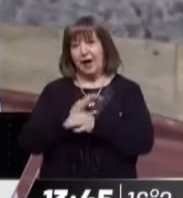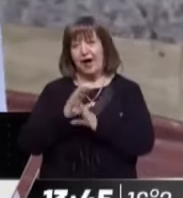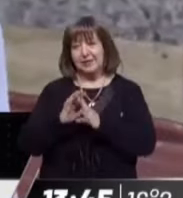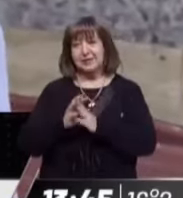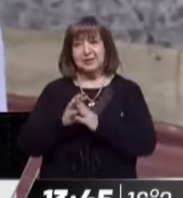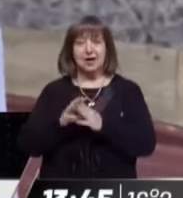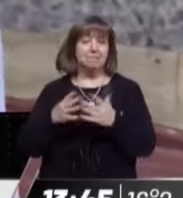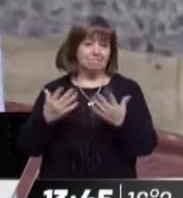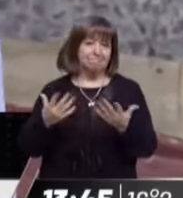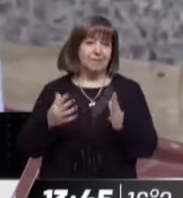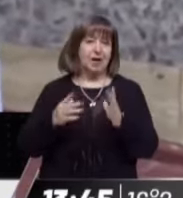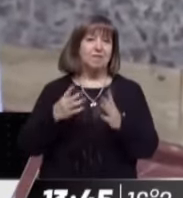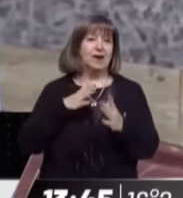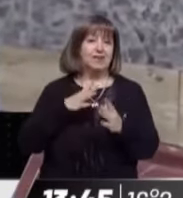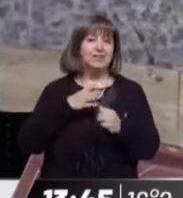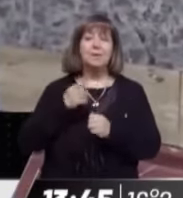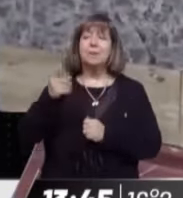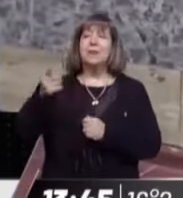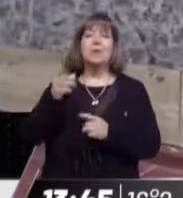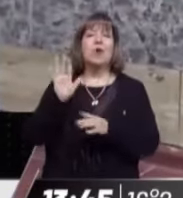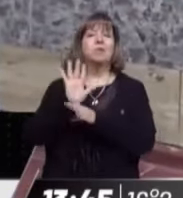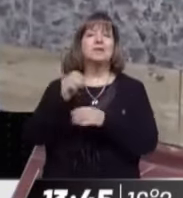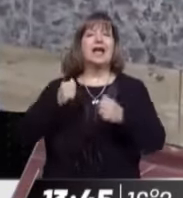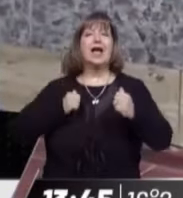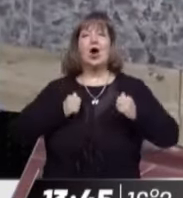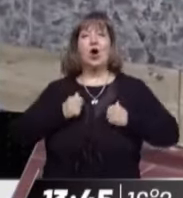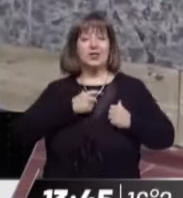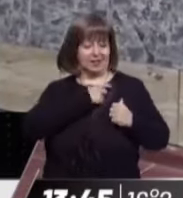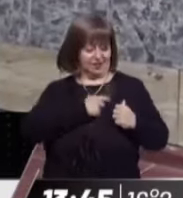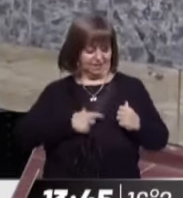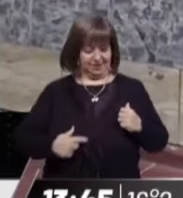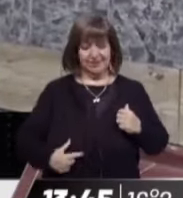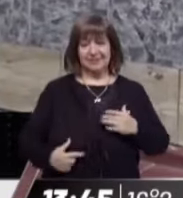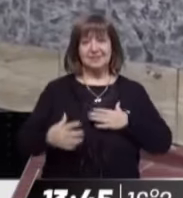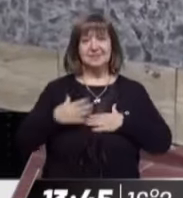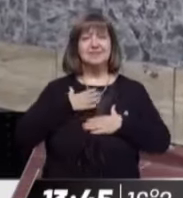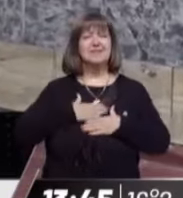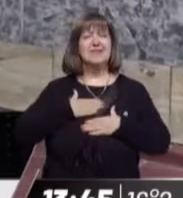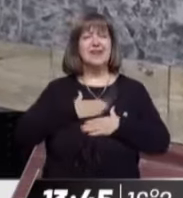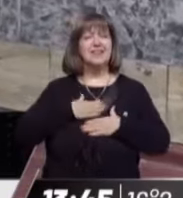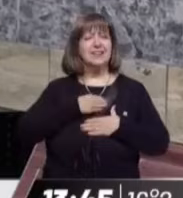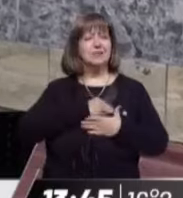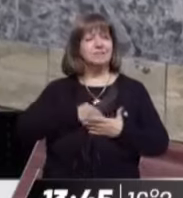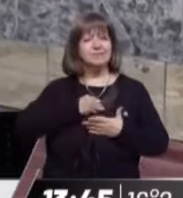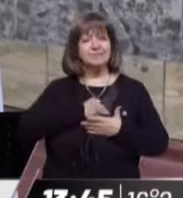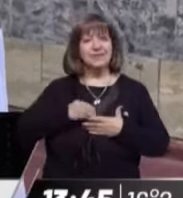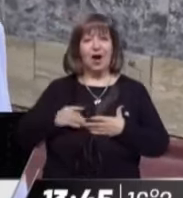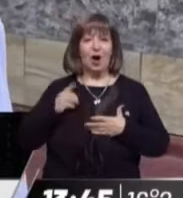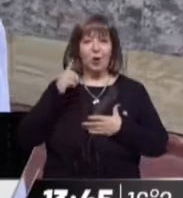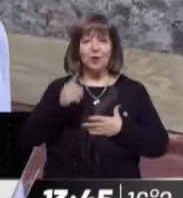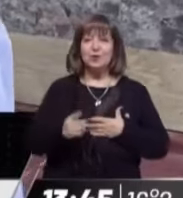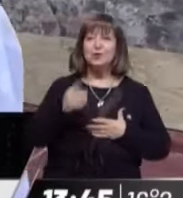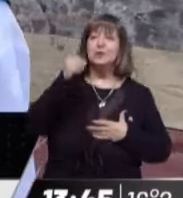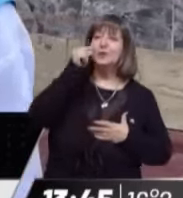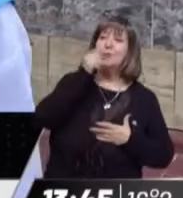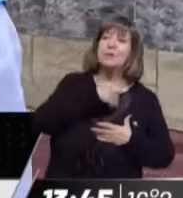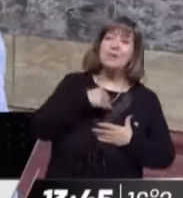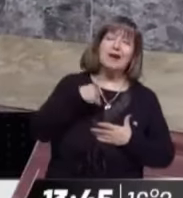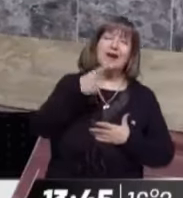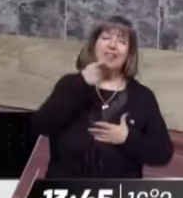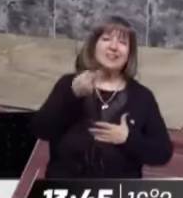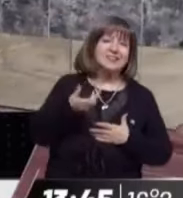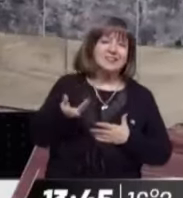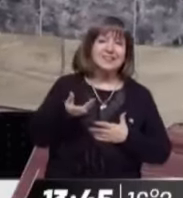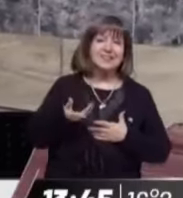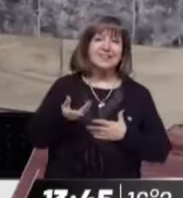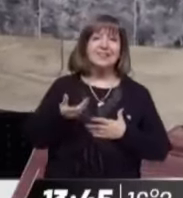Sí. Bueno, ¿qué significa llevar la escolta? Para un orgullo. me dicen los papás. ¿Están